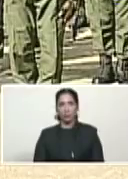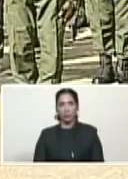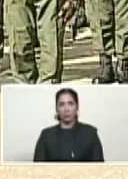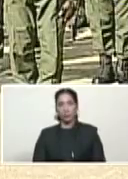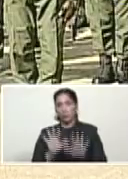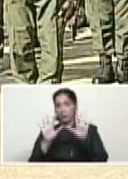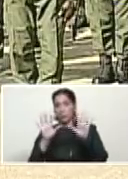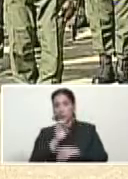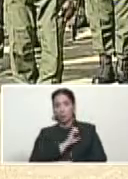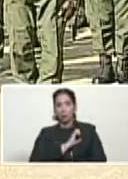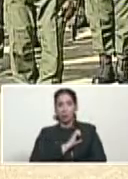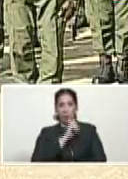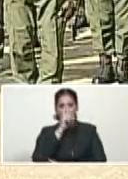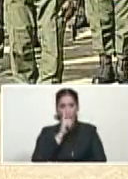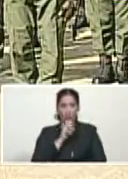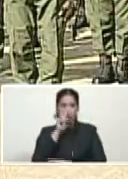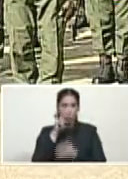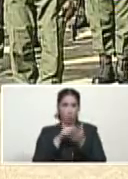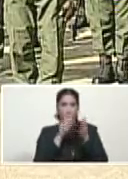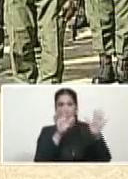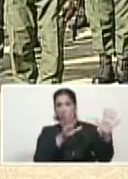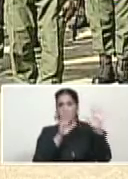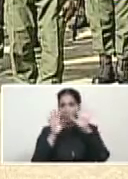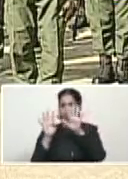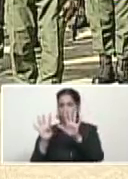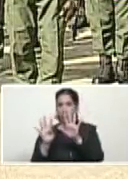10 de enero del año 2019.